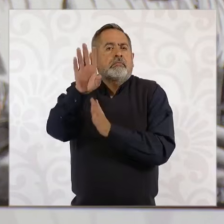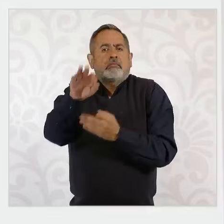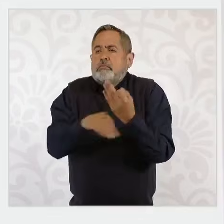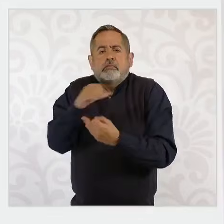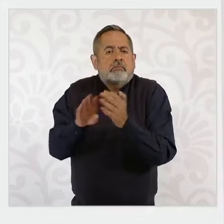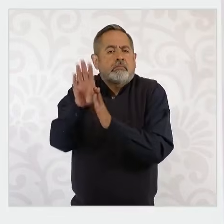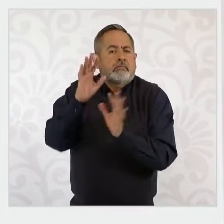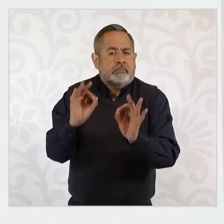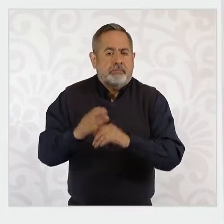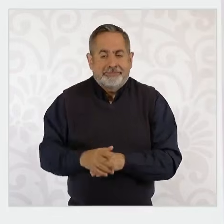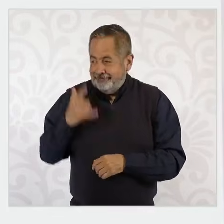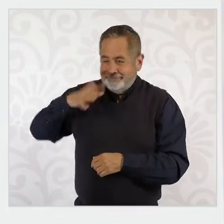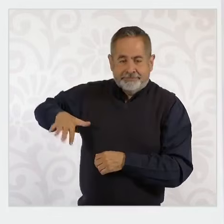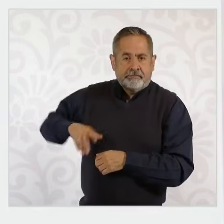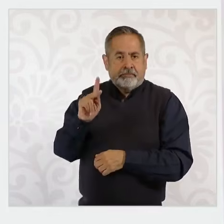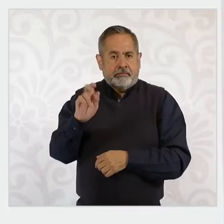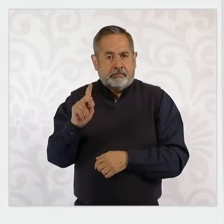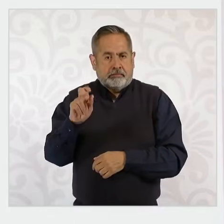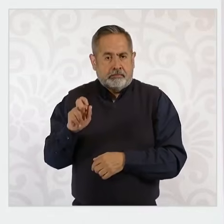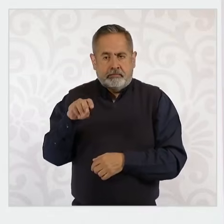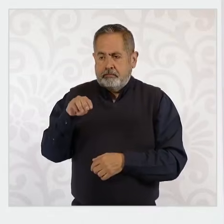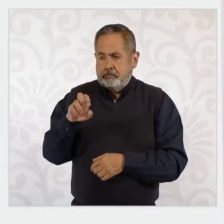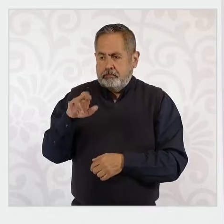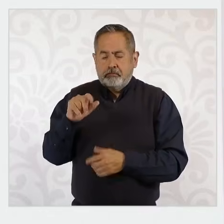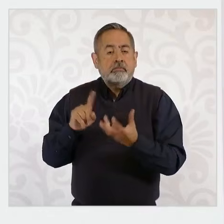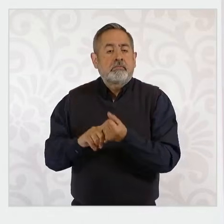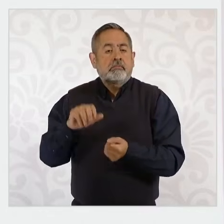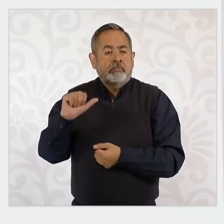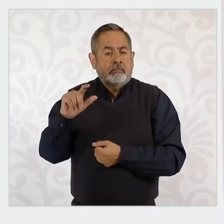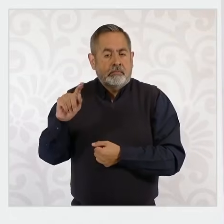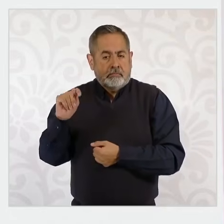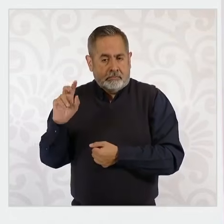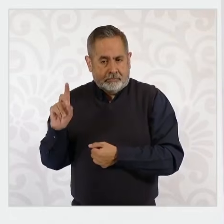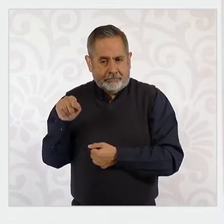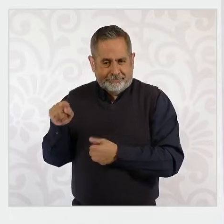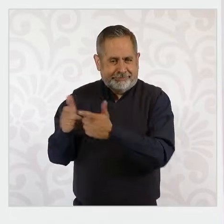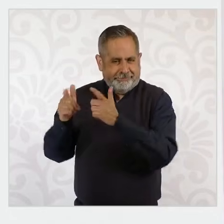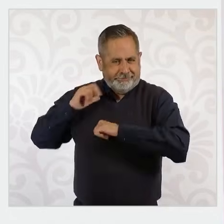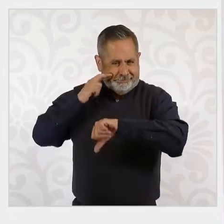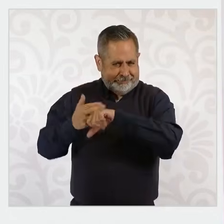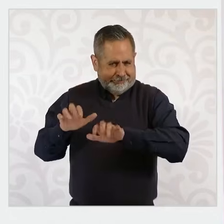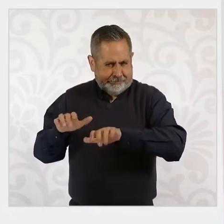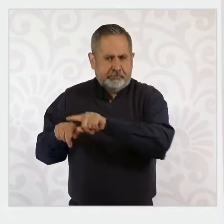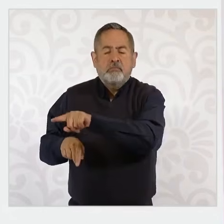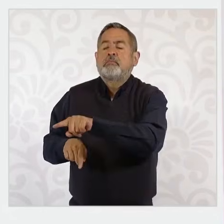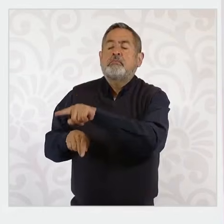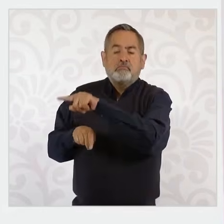Ahora Pepe Merino, en la Agencia de Transformación Digital, generó una serie de acuerdos